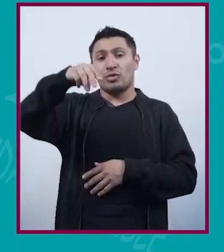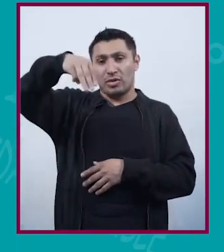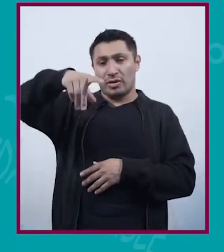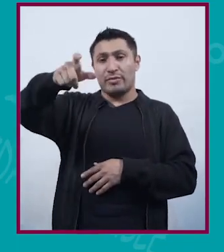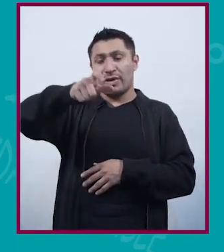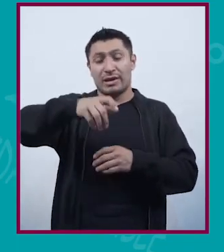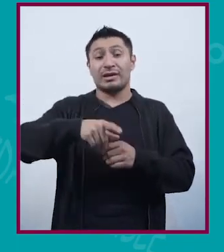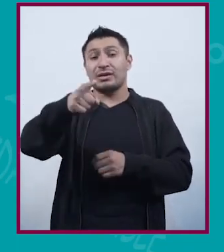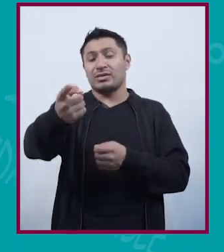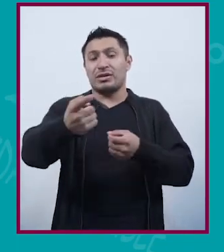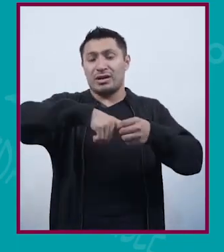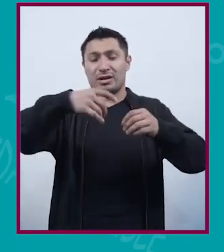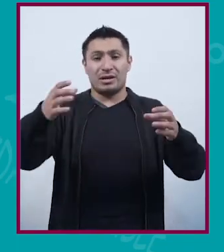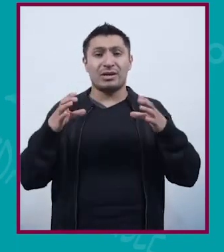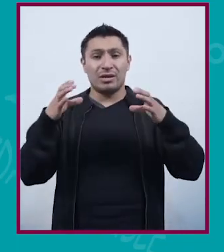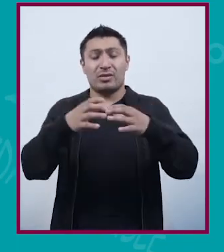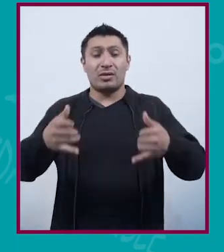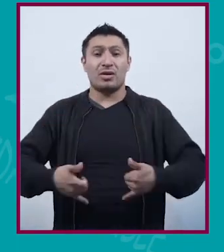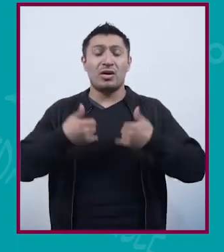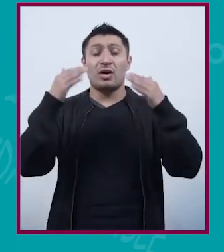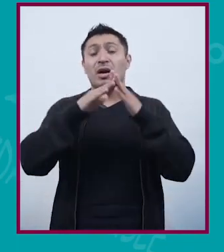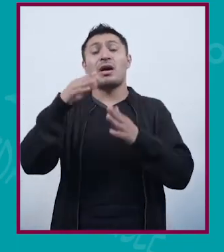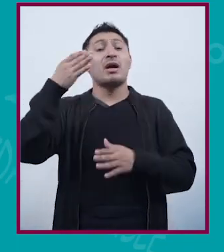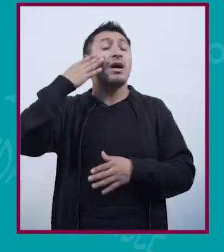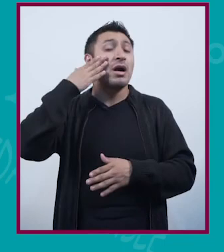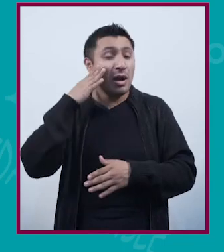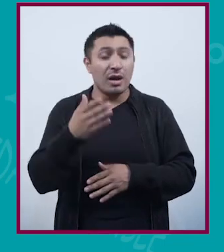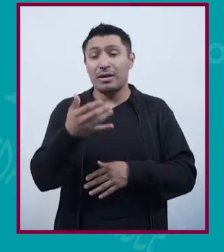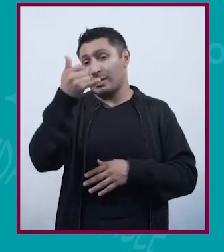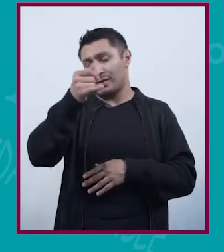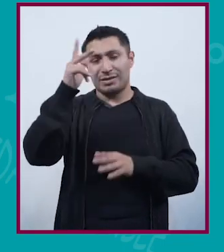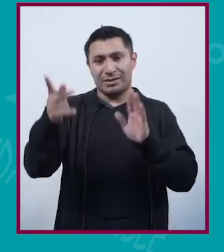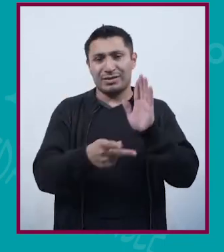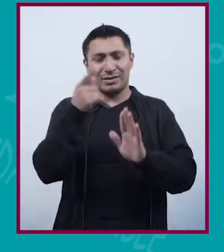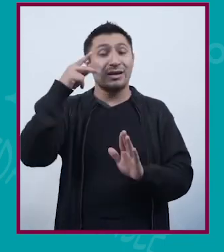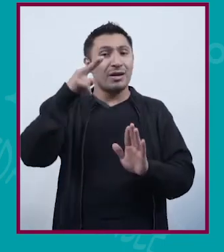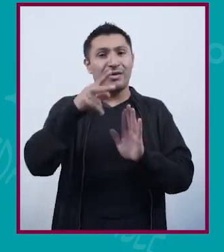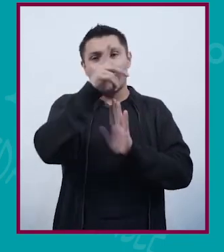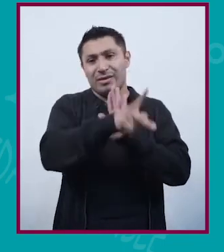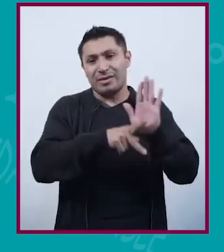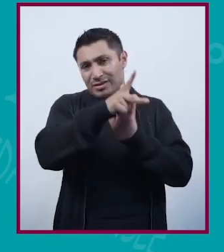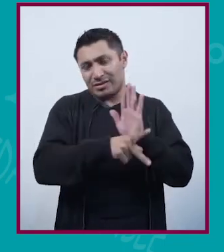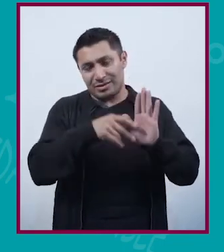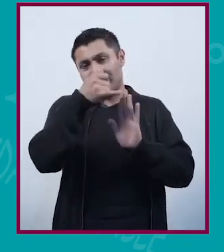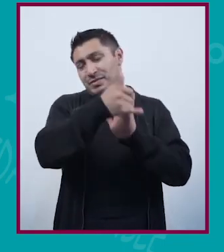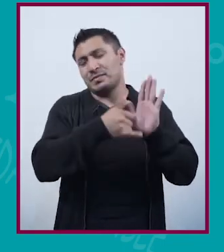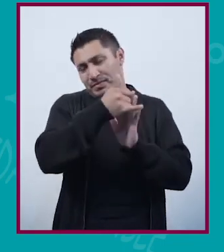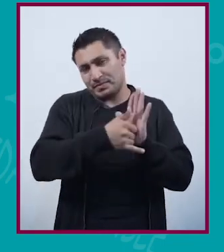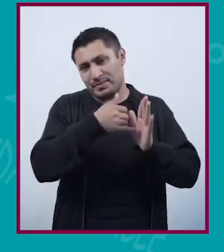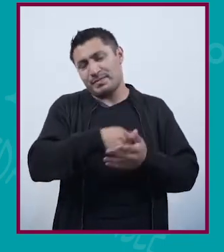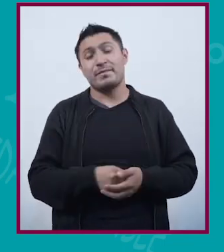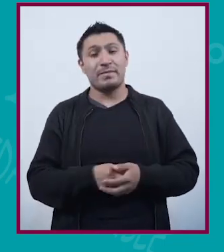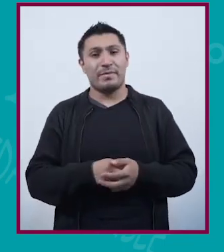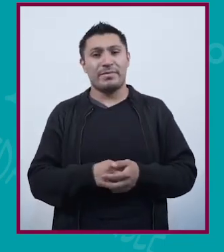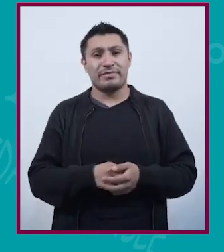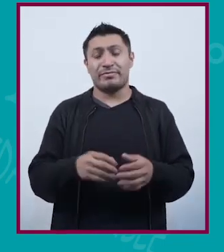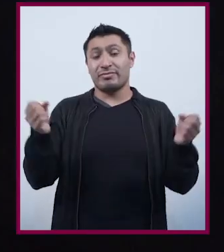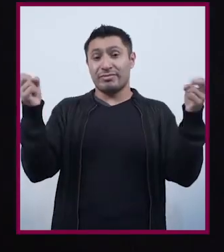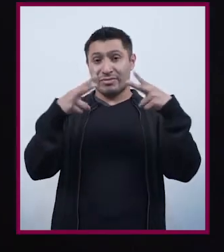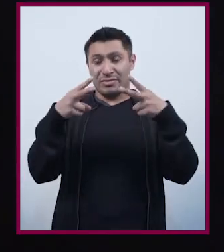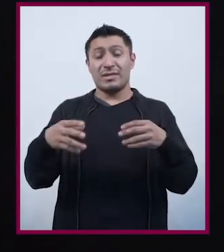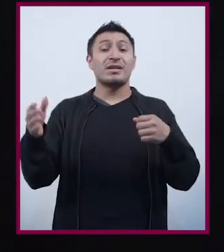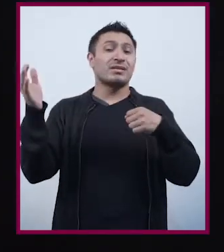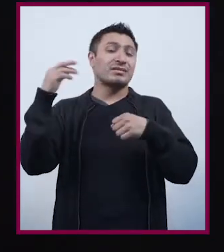jovenesencasa.cep.gov.mx. Únete a la comunidad de Jóvenes en Casa en Facebook y vuelve a ver los programas de Jóvenes en TV en YouTube.